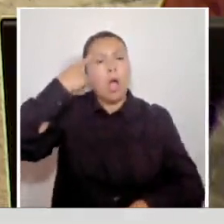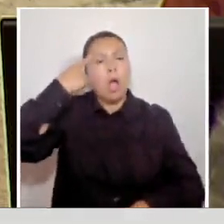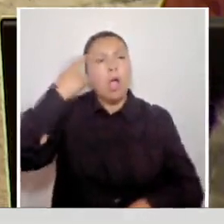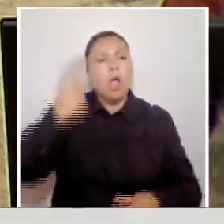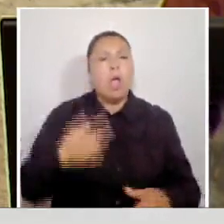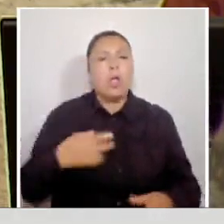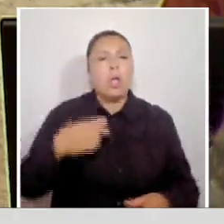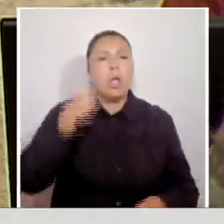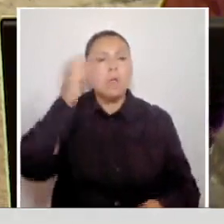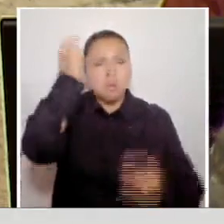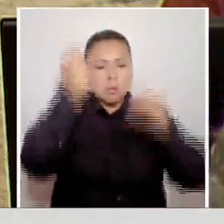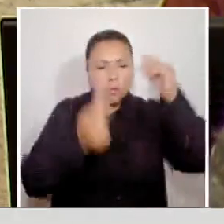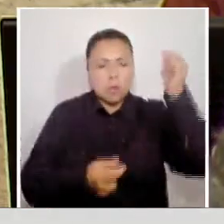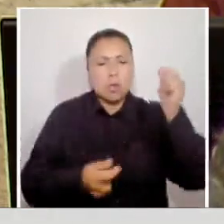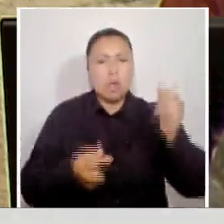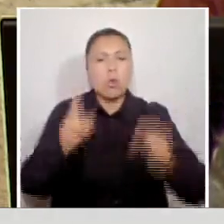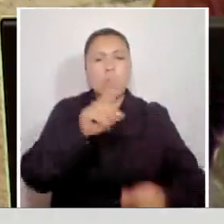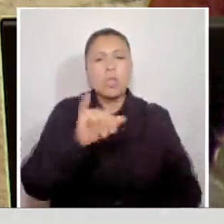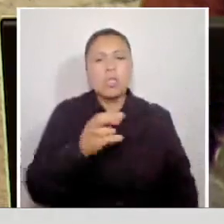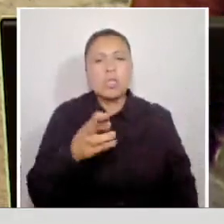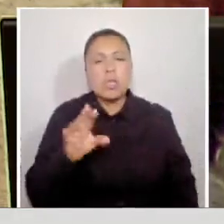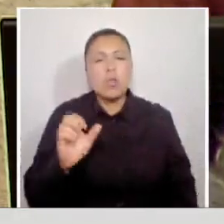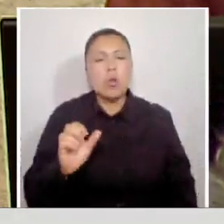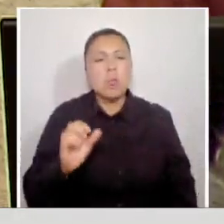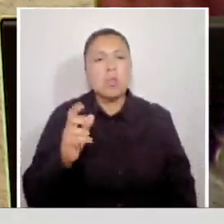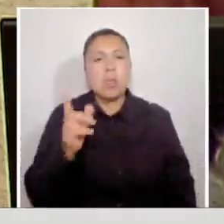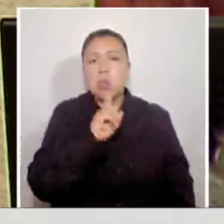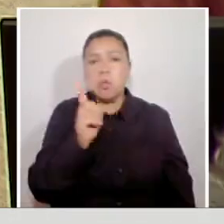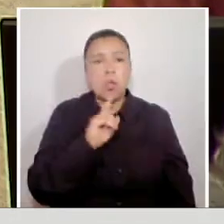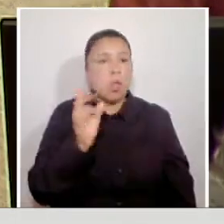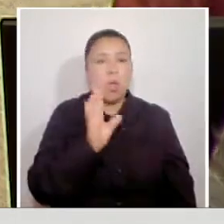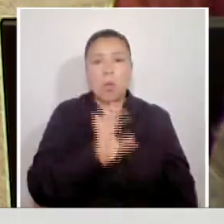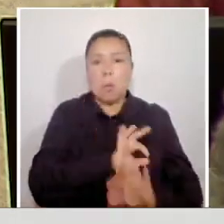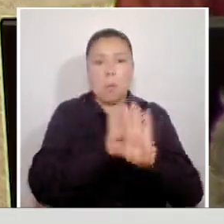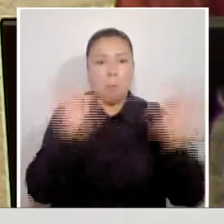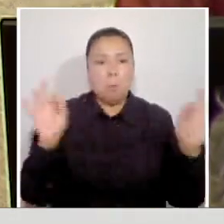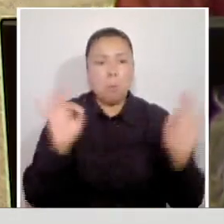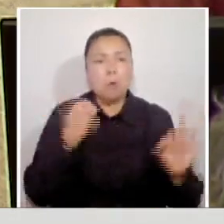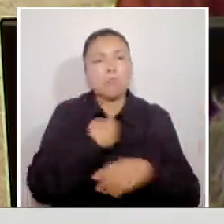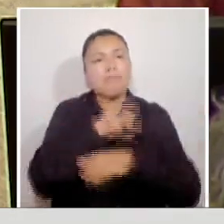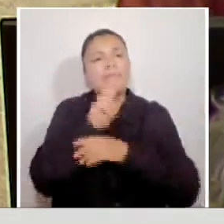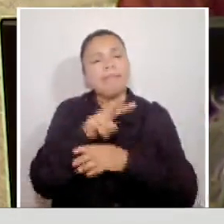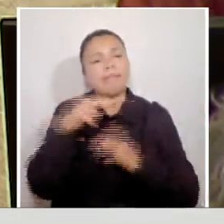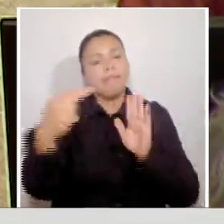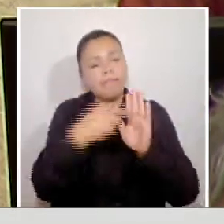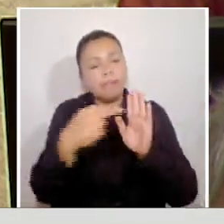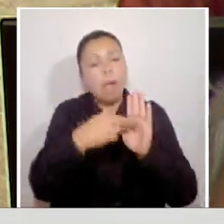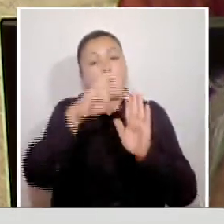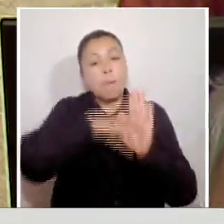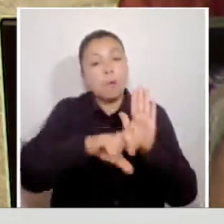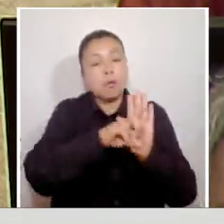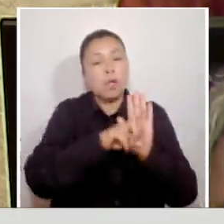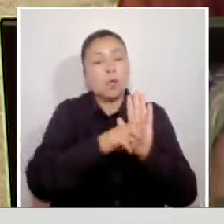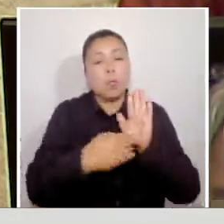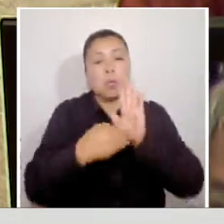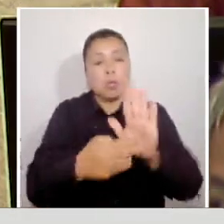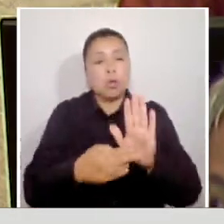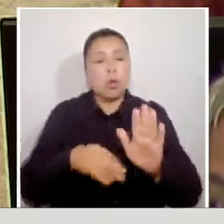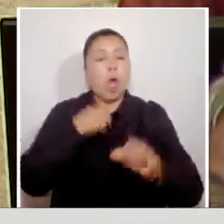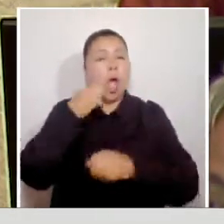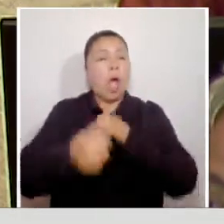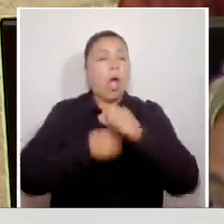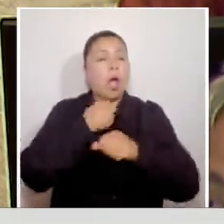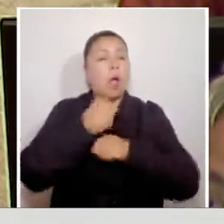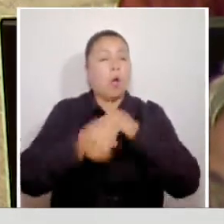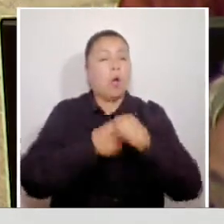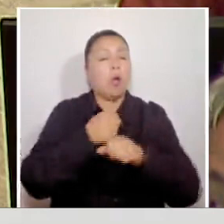existen y nos tiene que llamar la atención que si bien este proyecto fue presentado hace tiempo por exp parlamentarios de